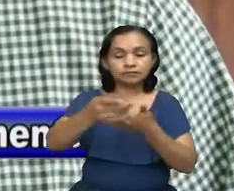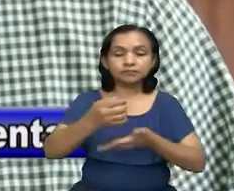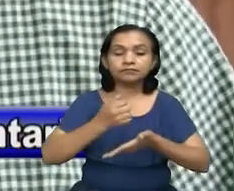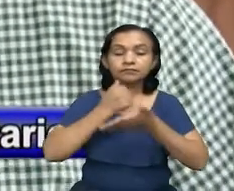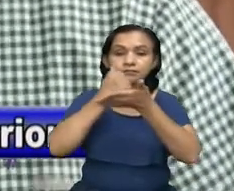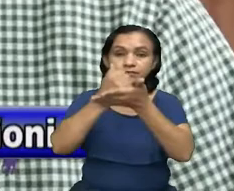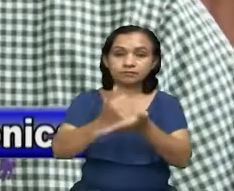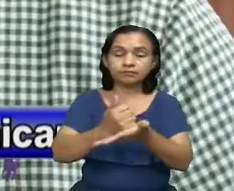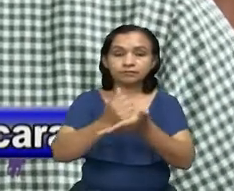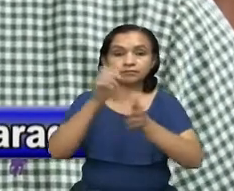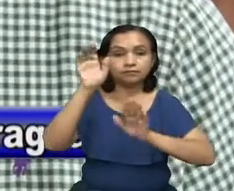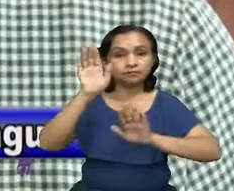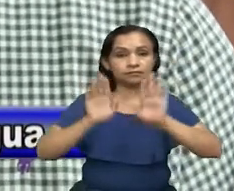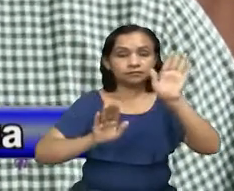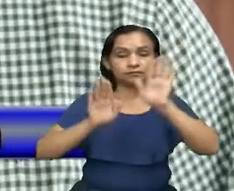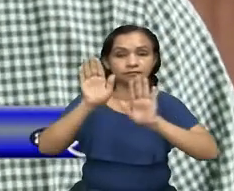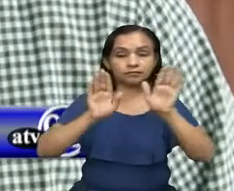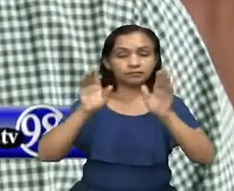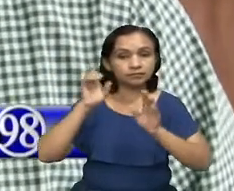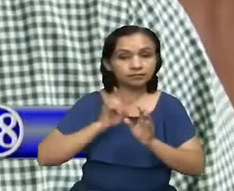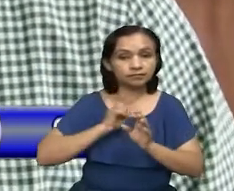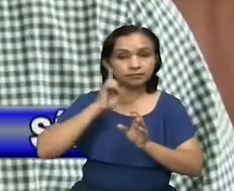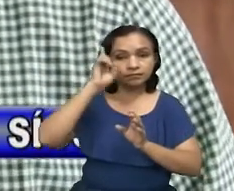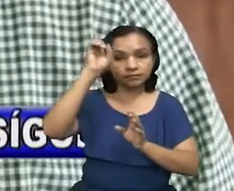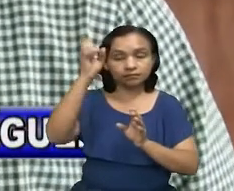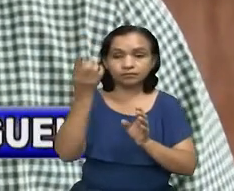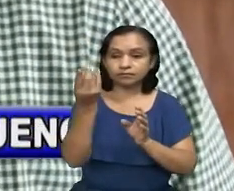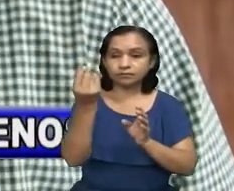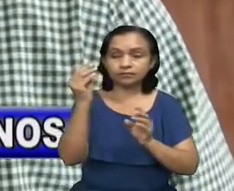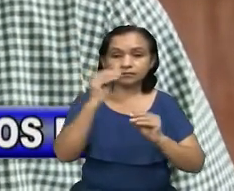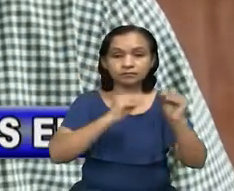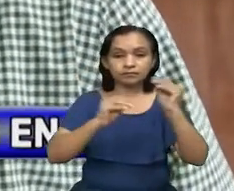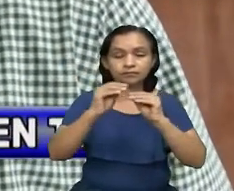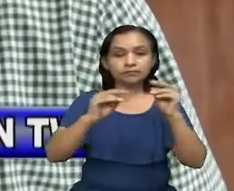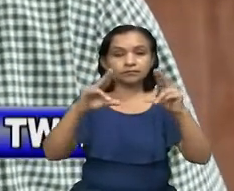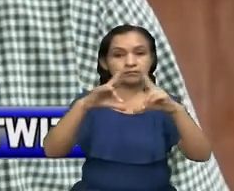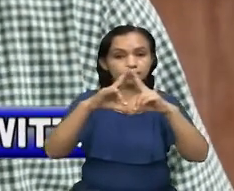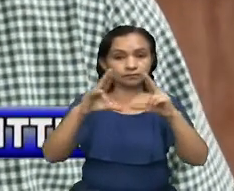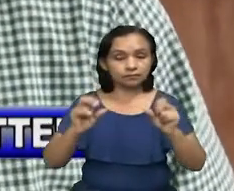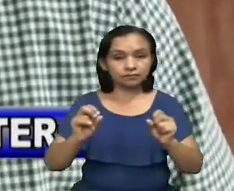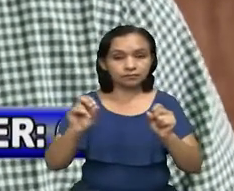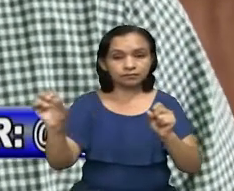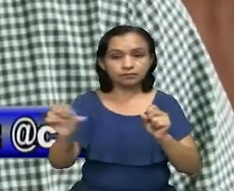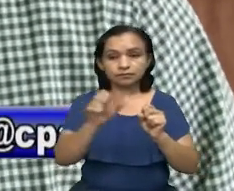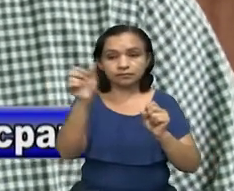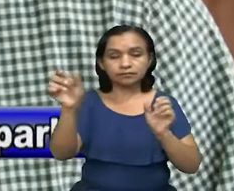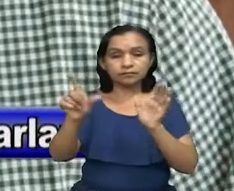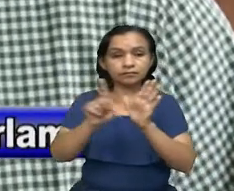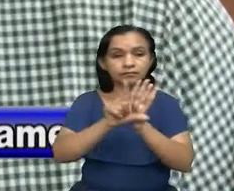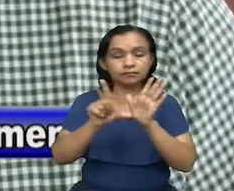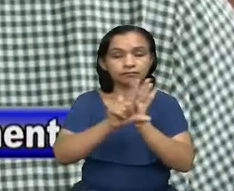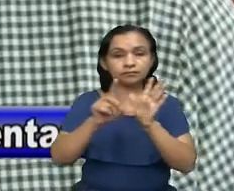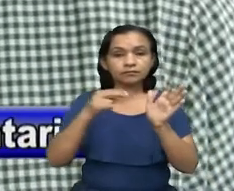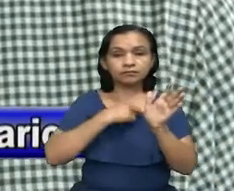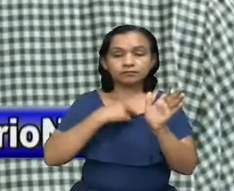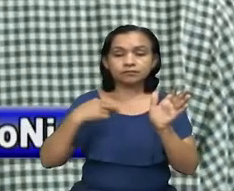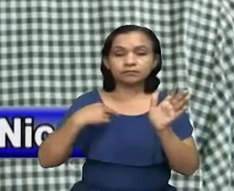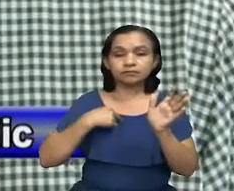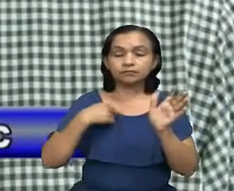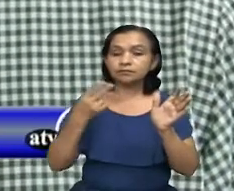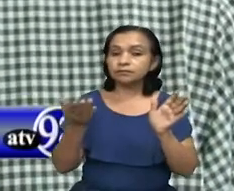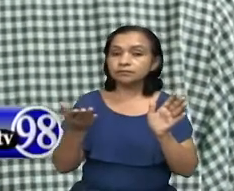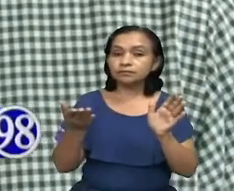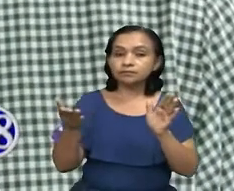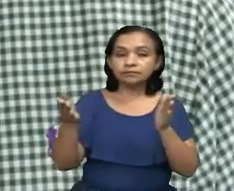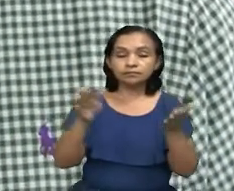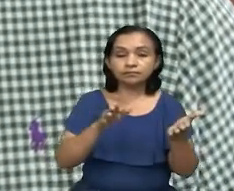obviamente la participación en el desarrollo económico y social del país. Y la otra ley, que es declarar héroes nacionales